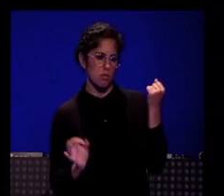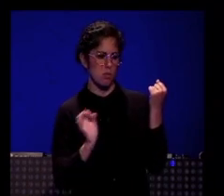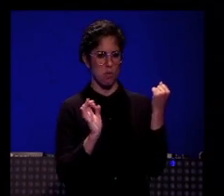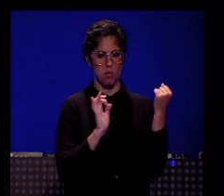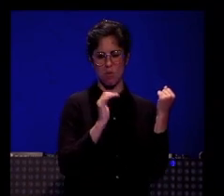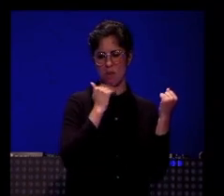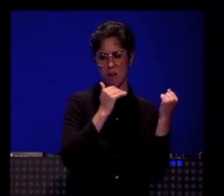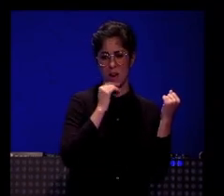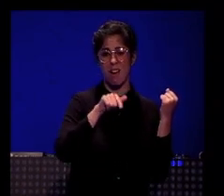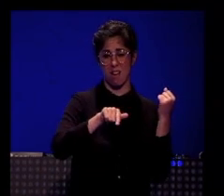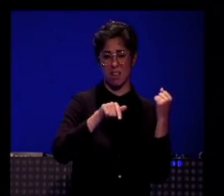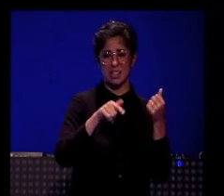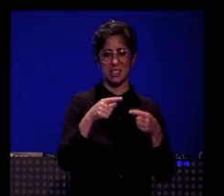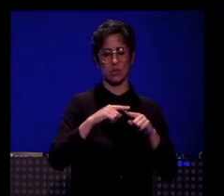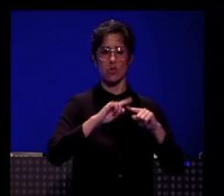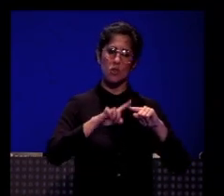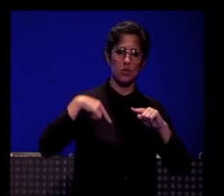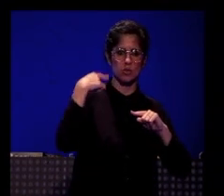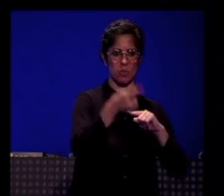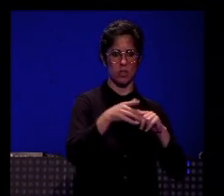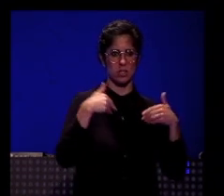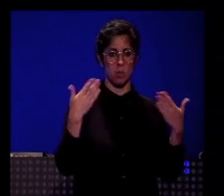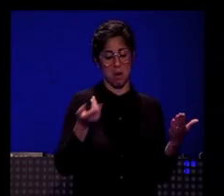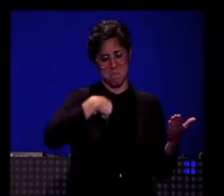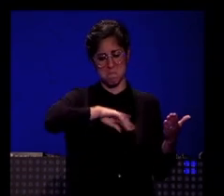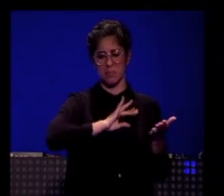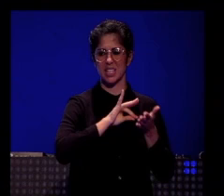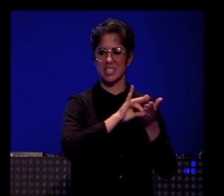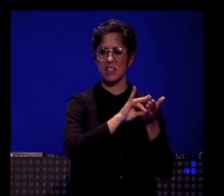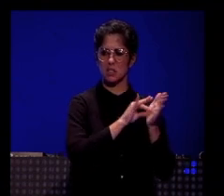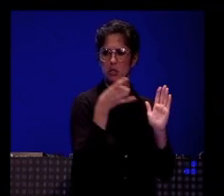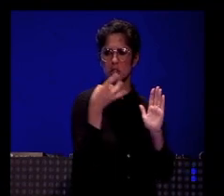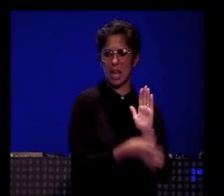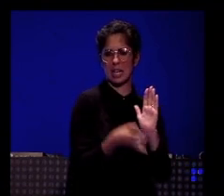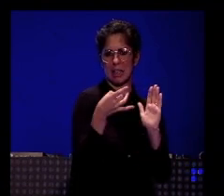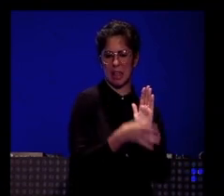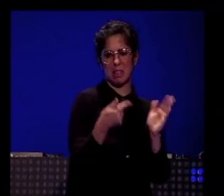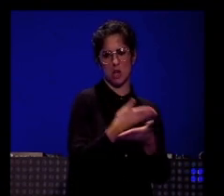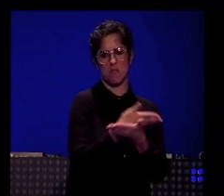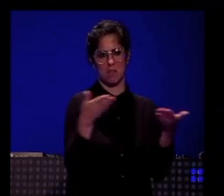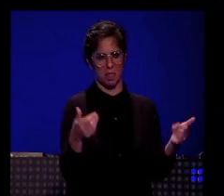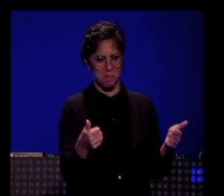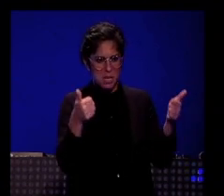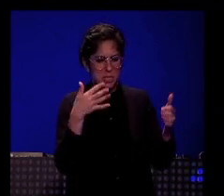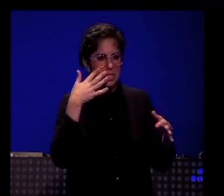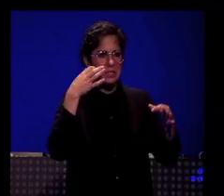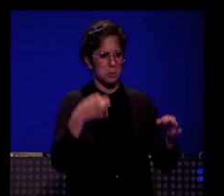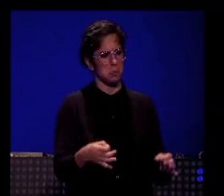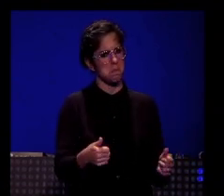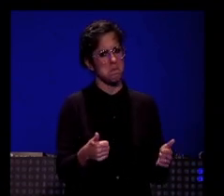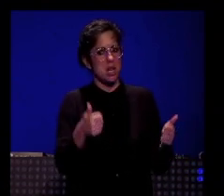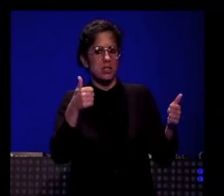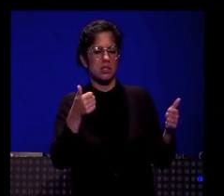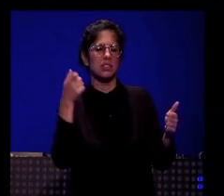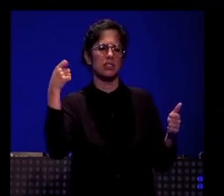como usuarios eso nos repercute en que vamos a obtener un mejor servicio de calidad un servicio más fiable más seguro y en muchos casos si